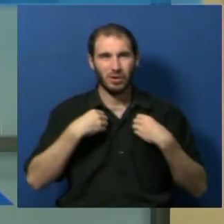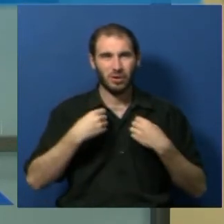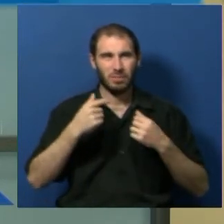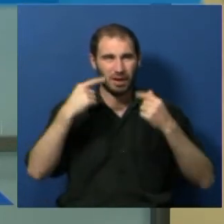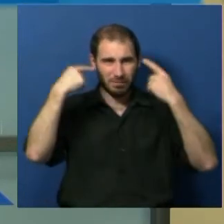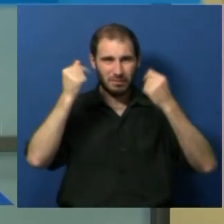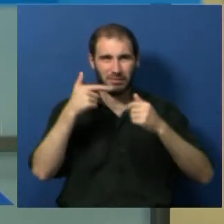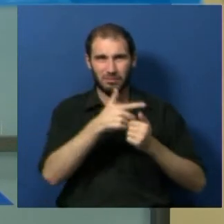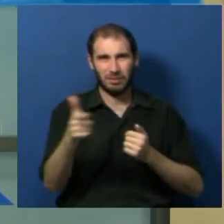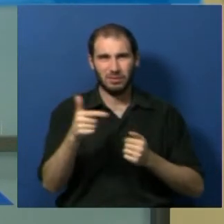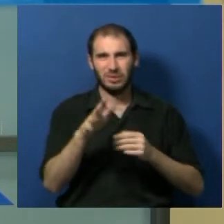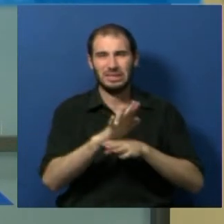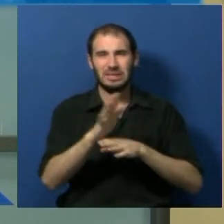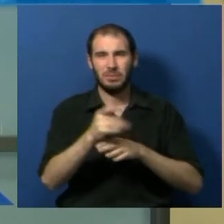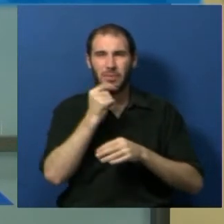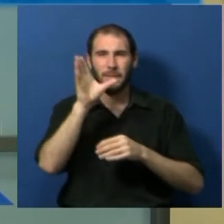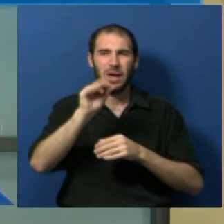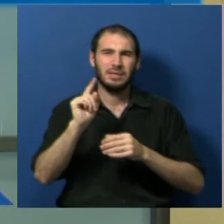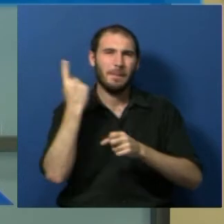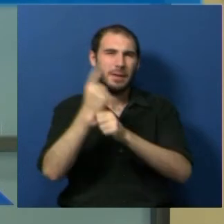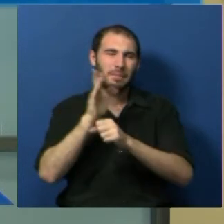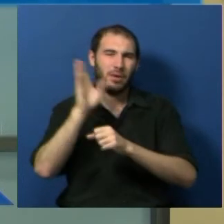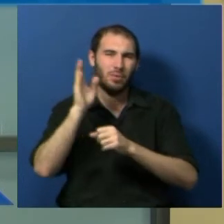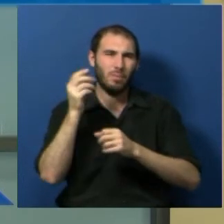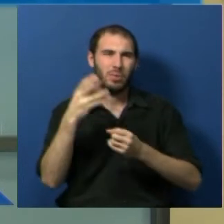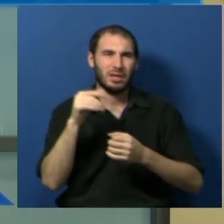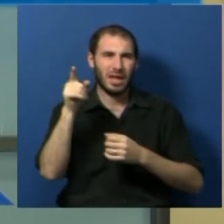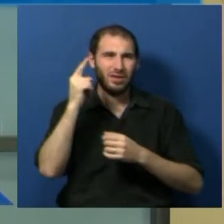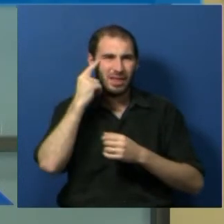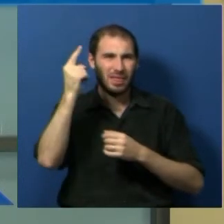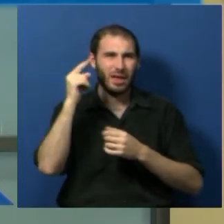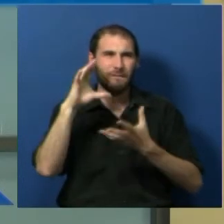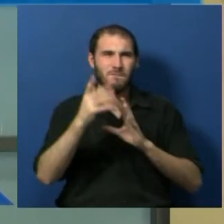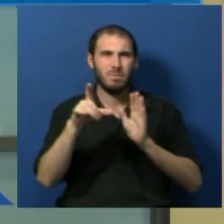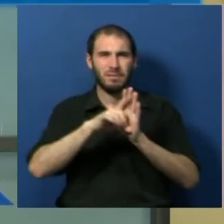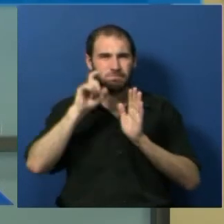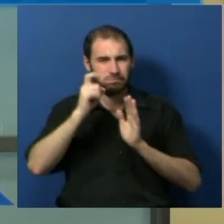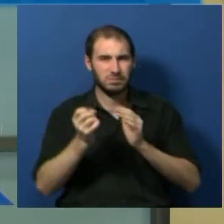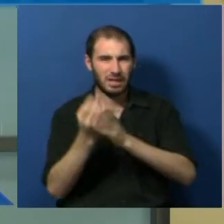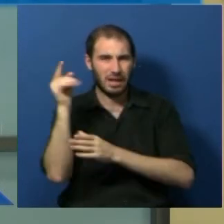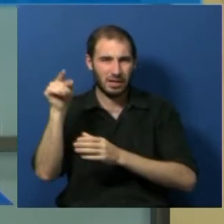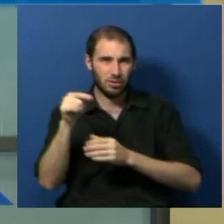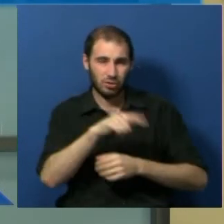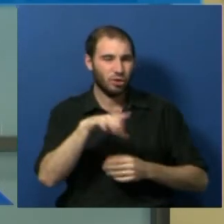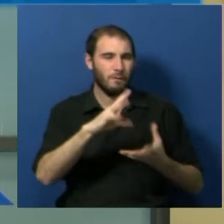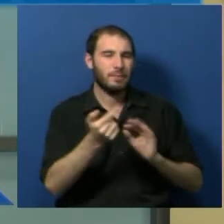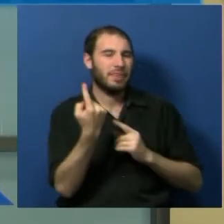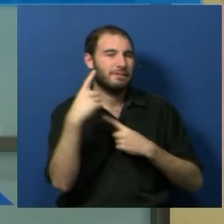con una ametralladora a un cine, como pasa en países del primer mundo. ¿Por qué? Porque ellos producen su tipo de delincuente. Nosotros tenemos otro